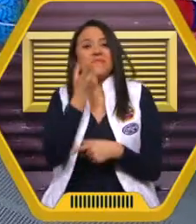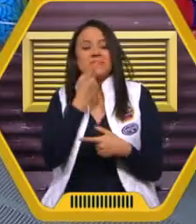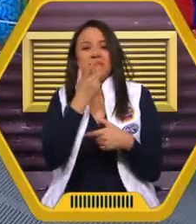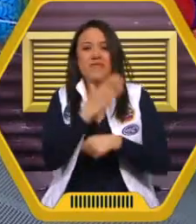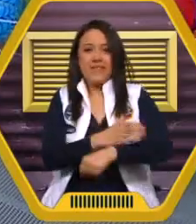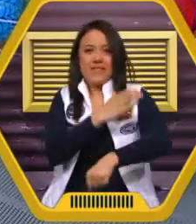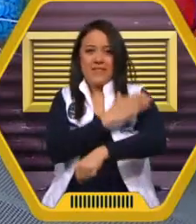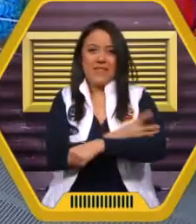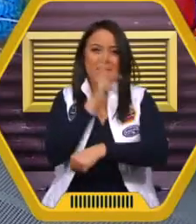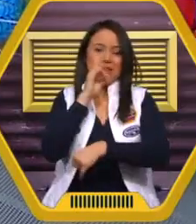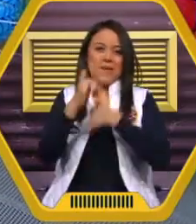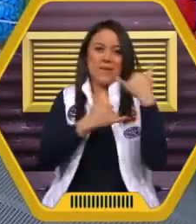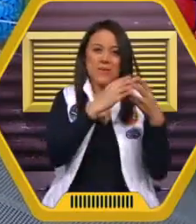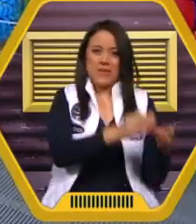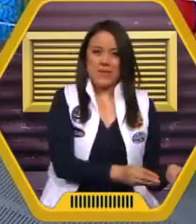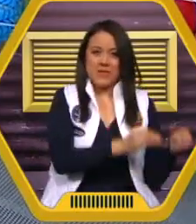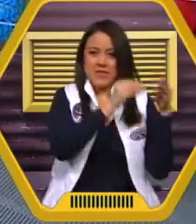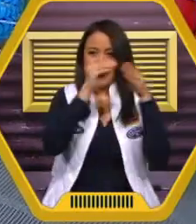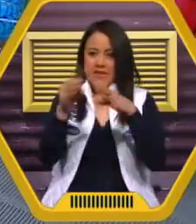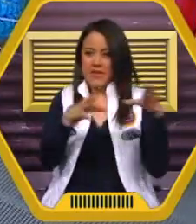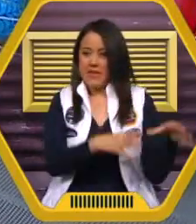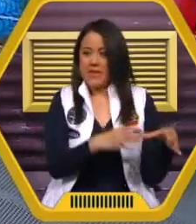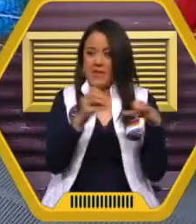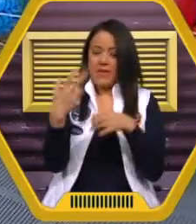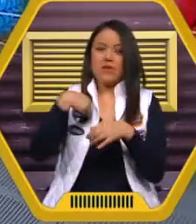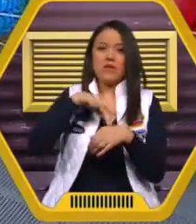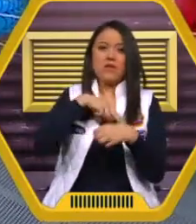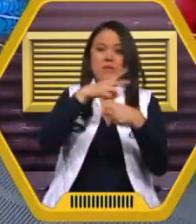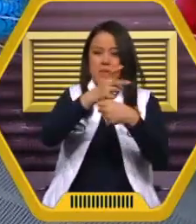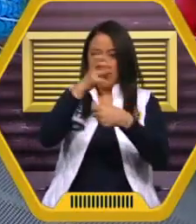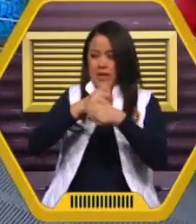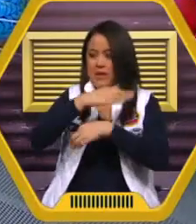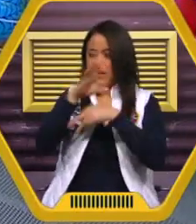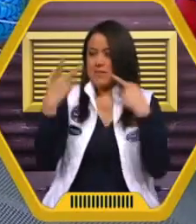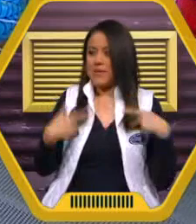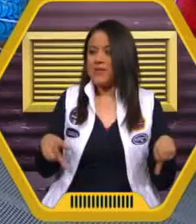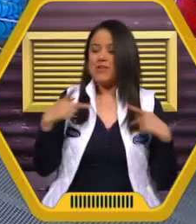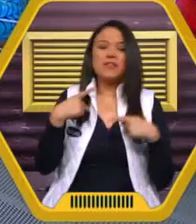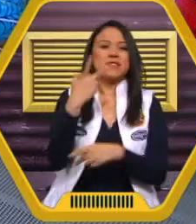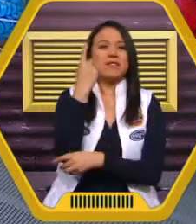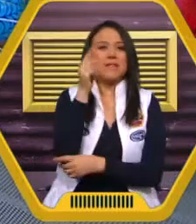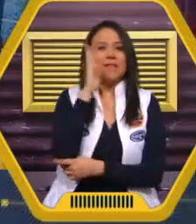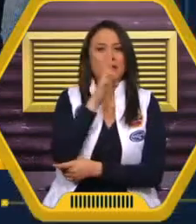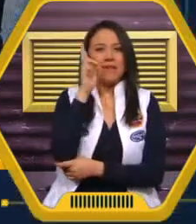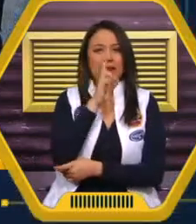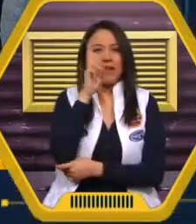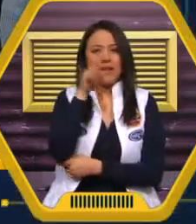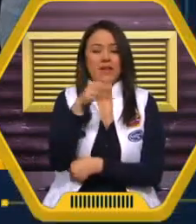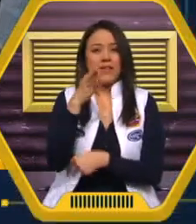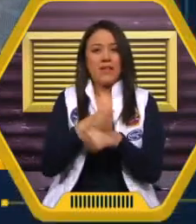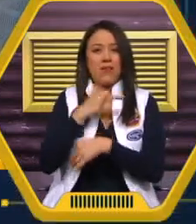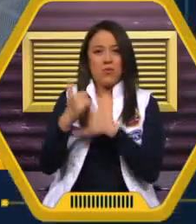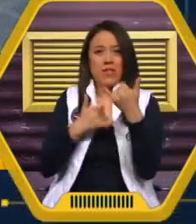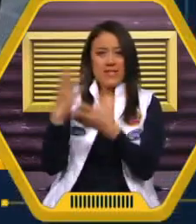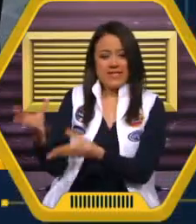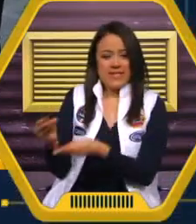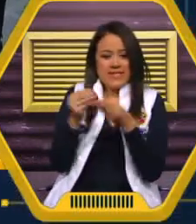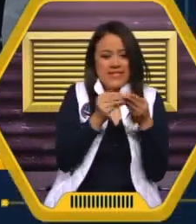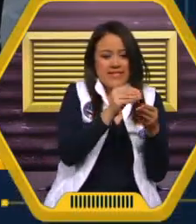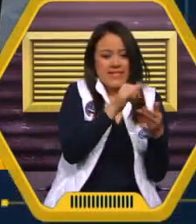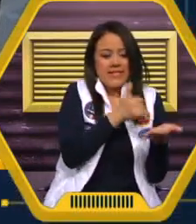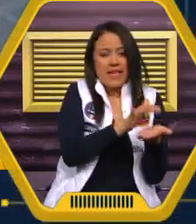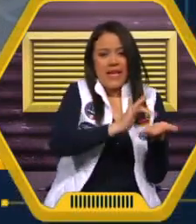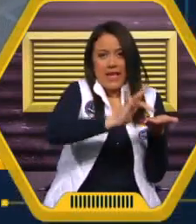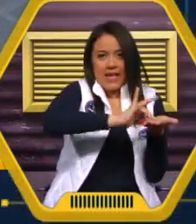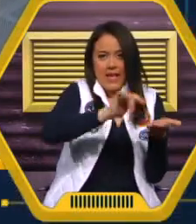acompañar a que dejen sus juguetitos por allá. Mientras tanto, seguir invitando a todo el público televidente. Ya estamos recibiendo sus juguetes aquí en el contenedor a las afueras